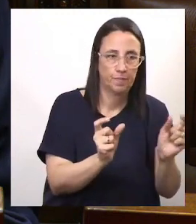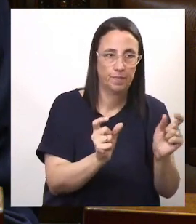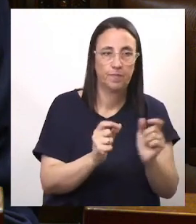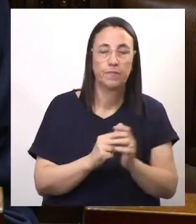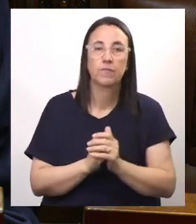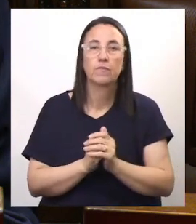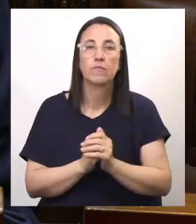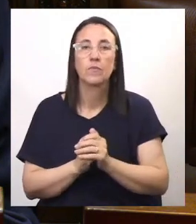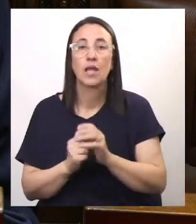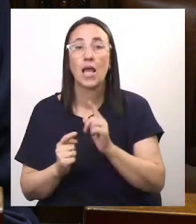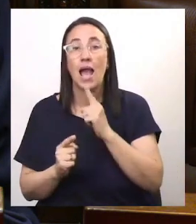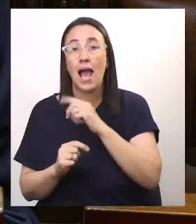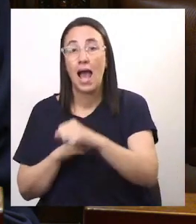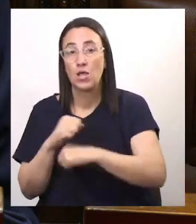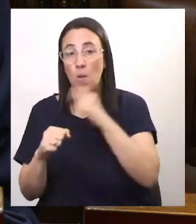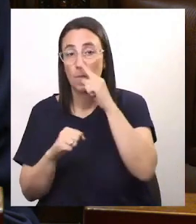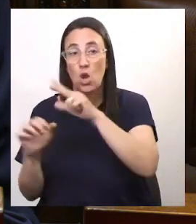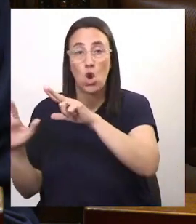El siglo XIX